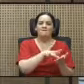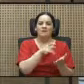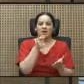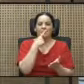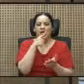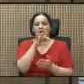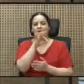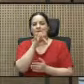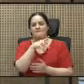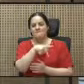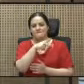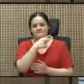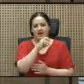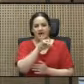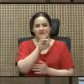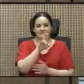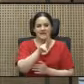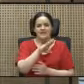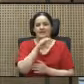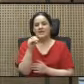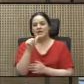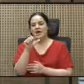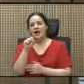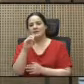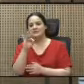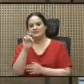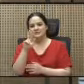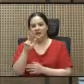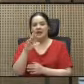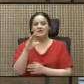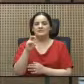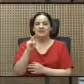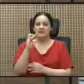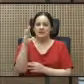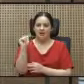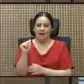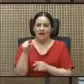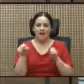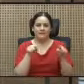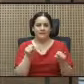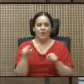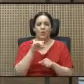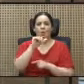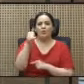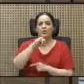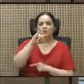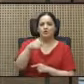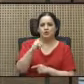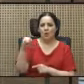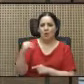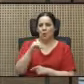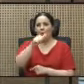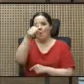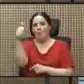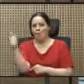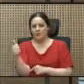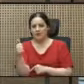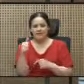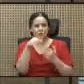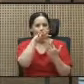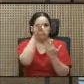Pfizer y AstraZeneca. Es urgente adquirir vacunas como Moderna y Johnson & Johnson, inclusive ver otras